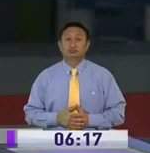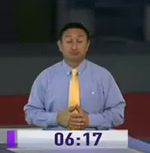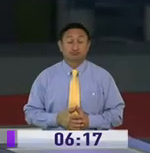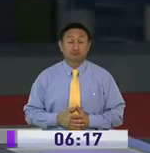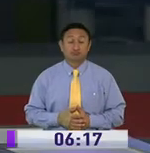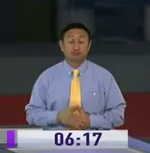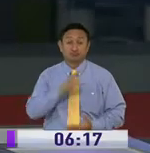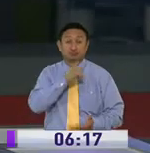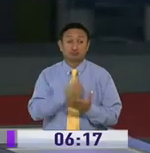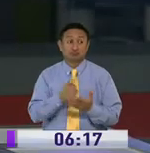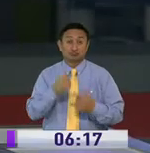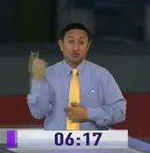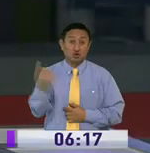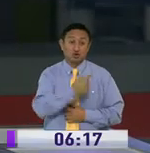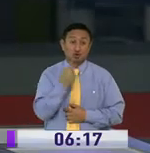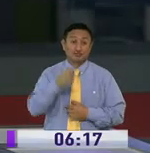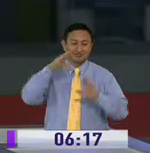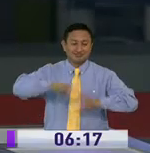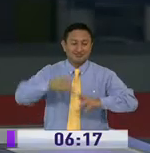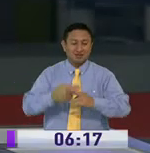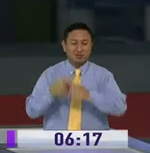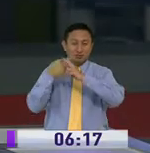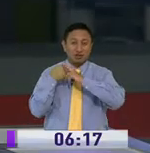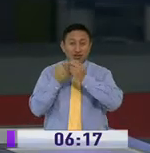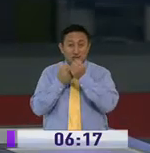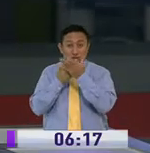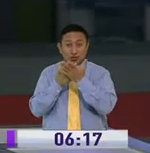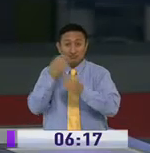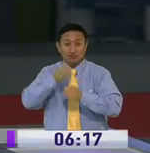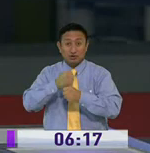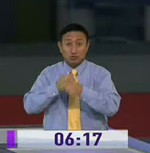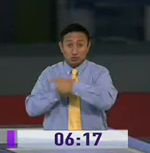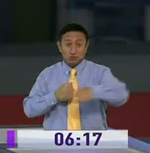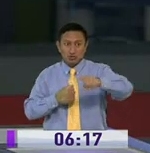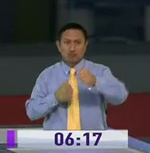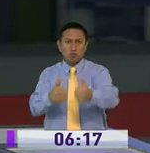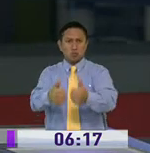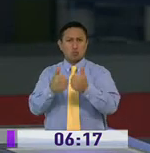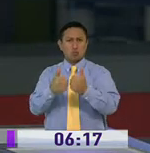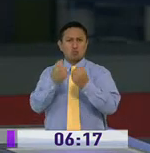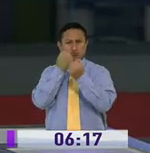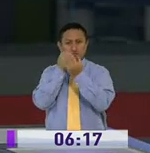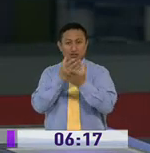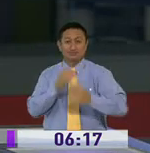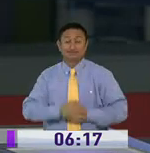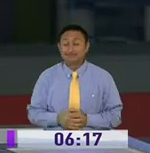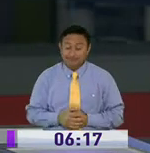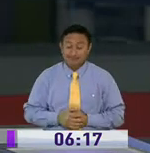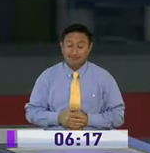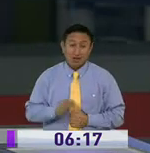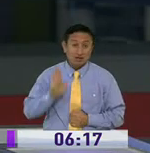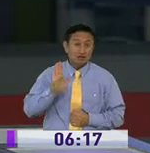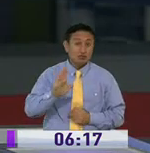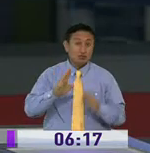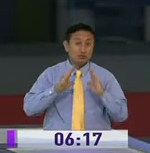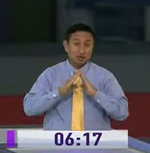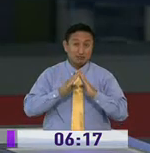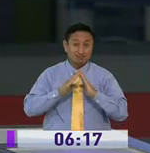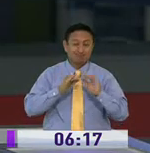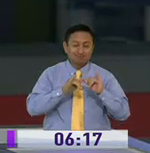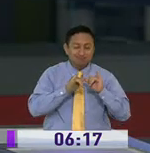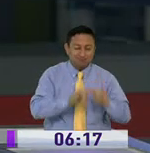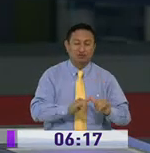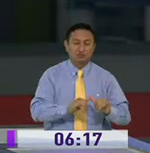Sin duda, nosotros cumplimos nuestra parte de informarles, de trabajar, de que usted esté bien informado. Su parte, quédese en casa.